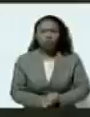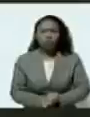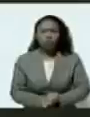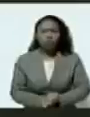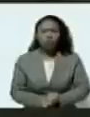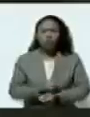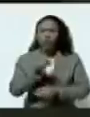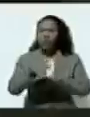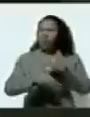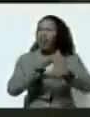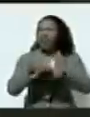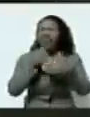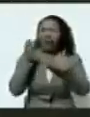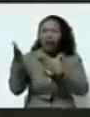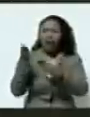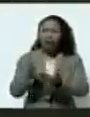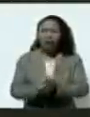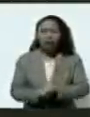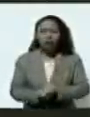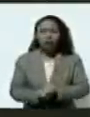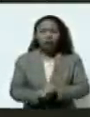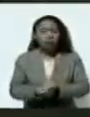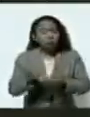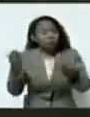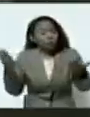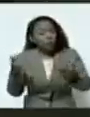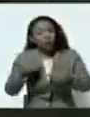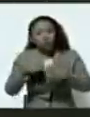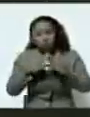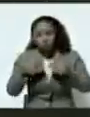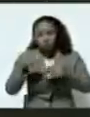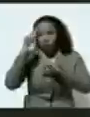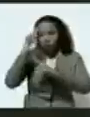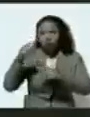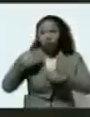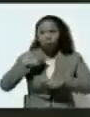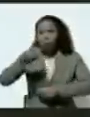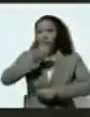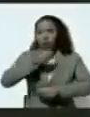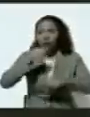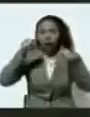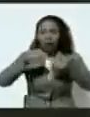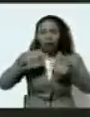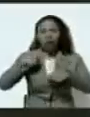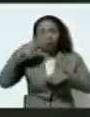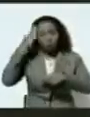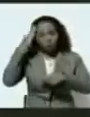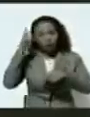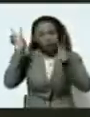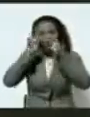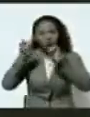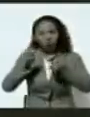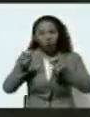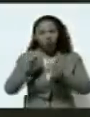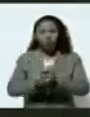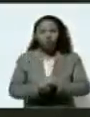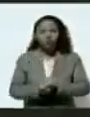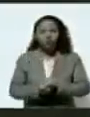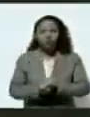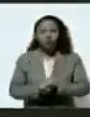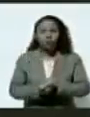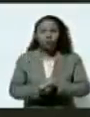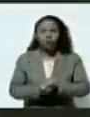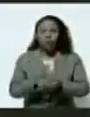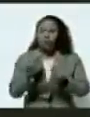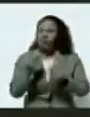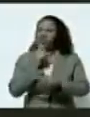¿Qué hacías tú allí? O sea, con todo respeto, y perdónenme los periodistas que están aquí, que sé que son investigadores, que son avezados, es